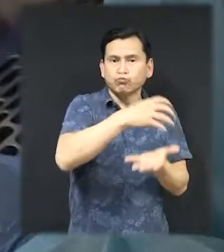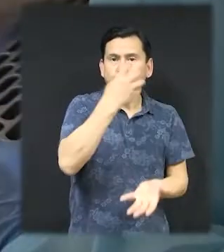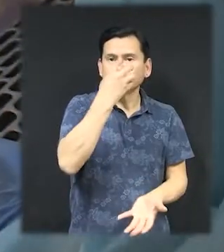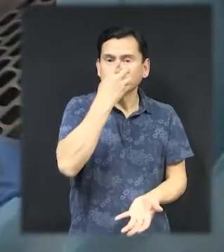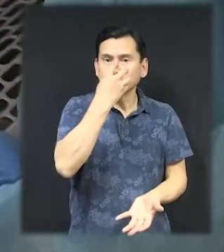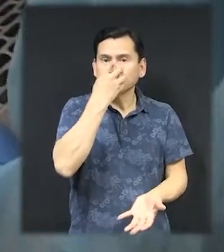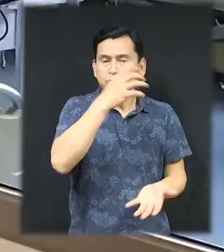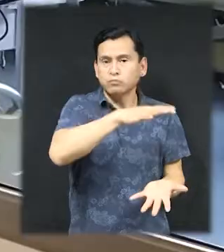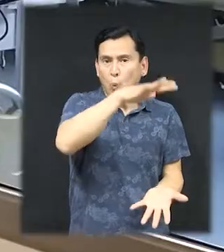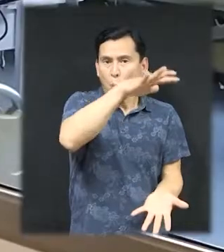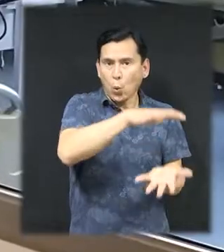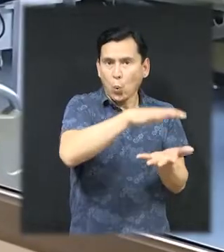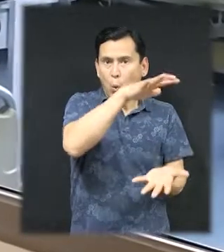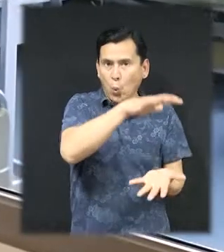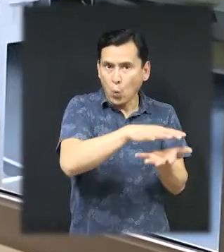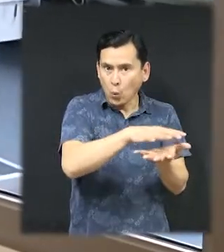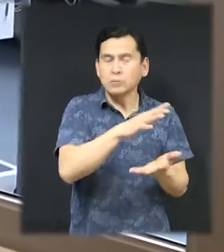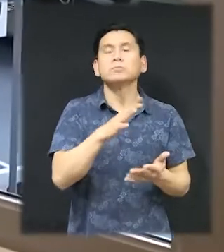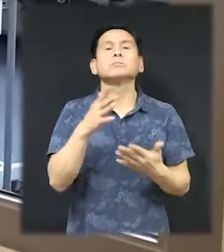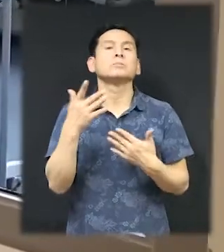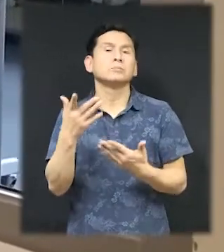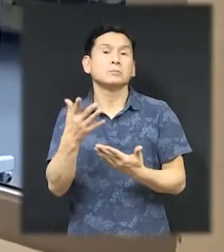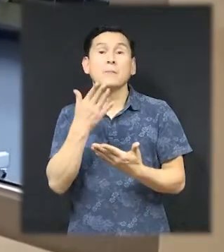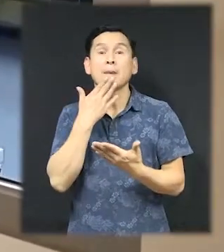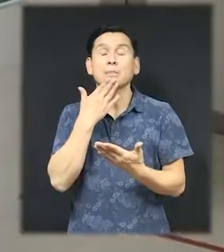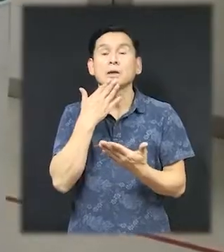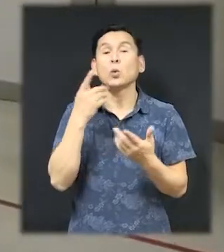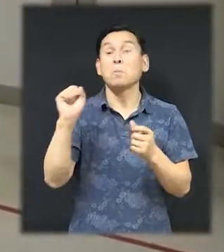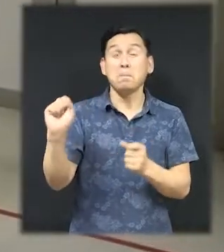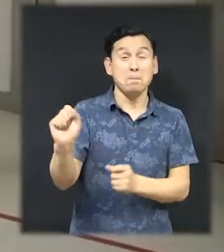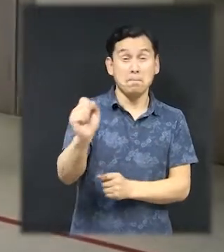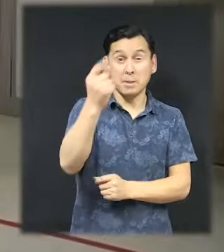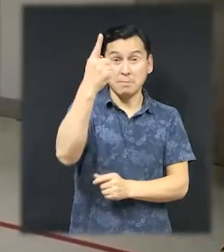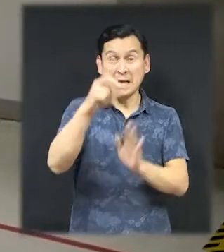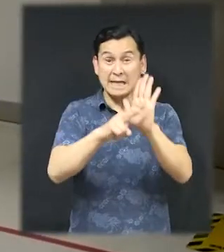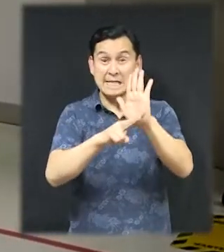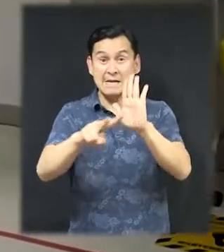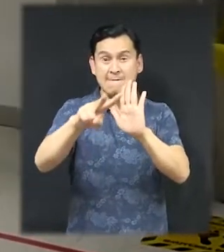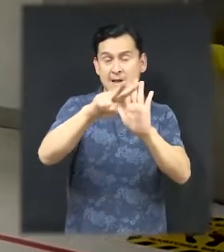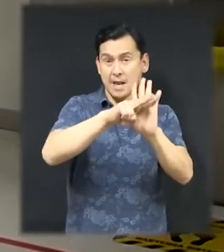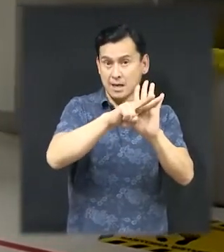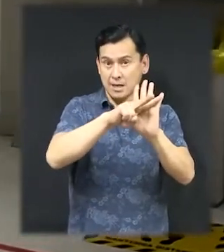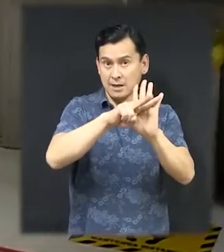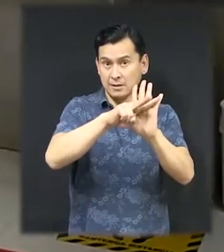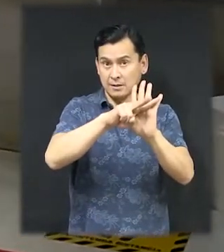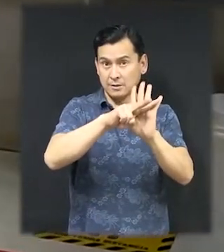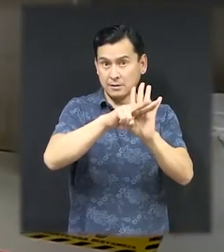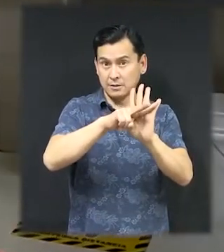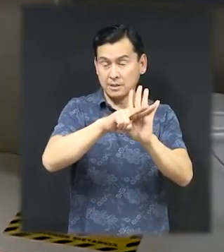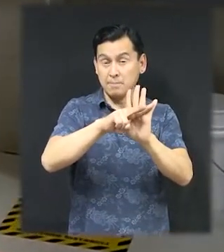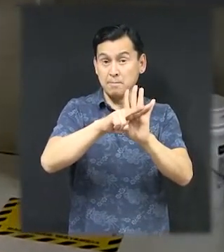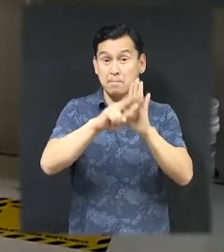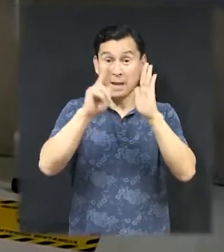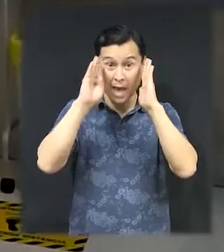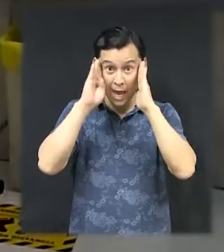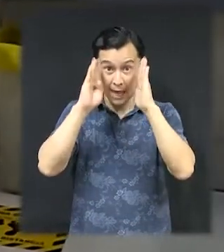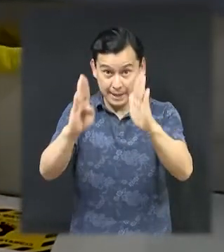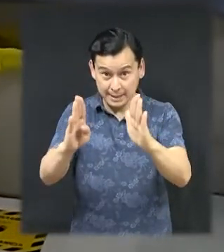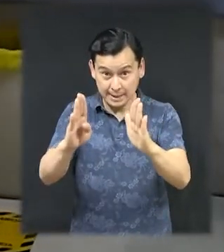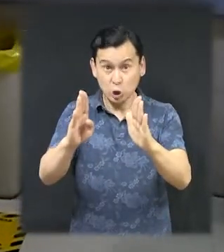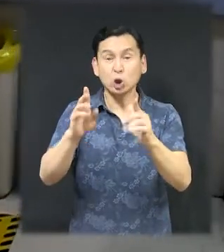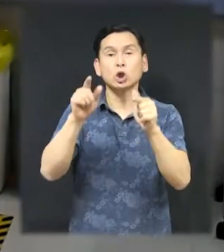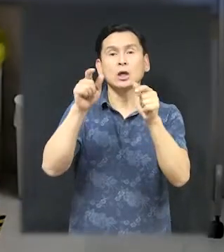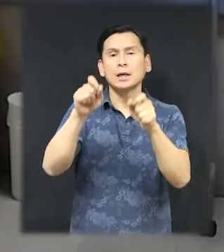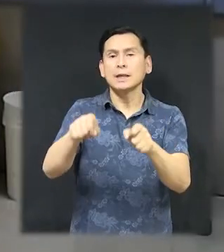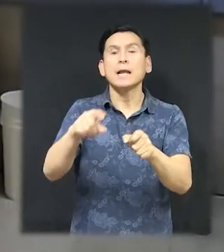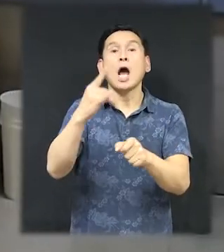requerimiento de ventilación mecánica invasiva, colocándose como primer nivel de abordaje de la